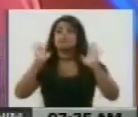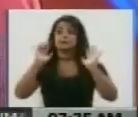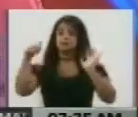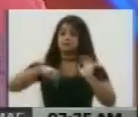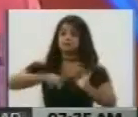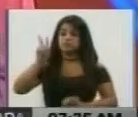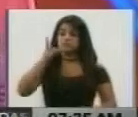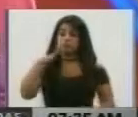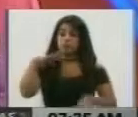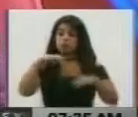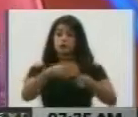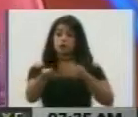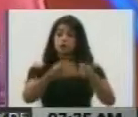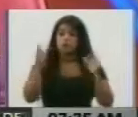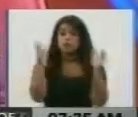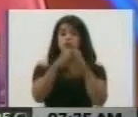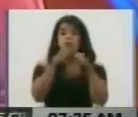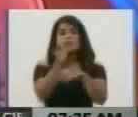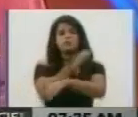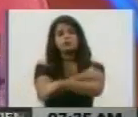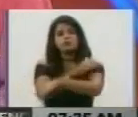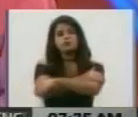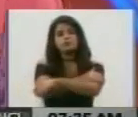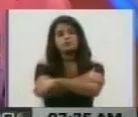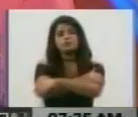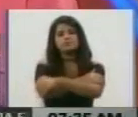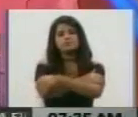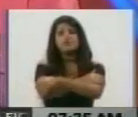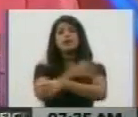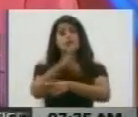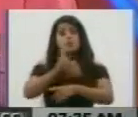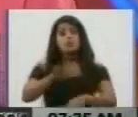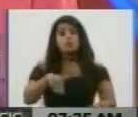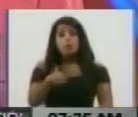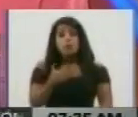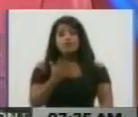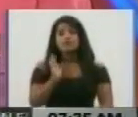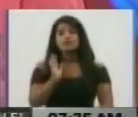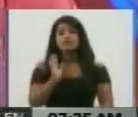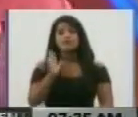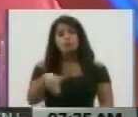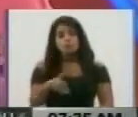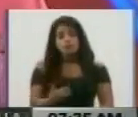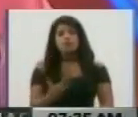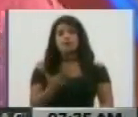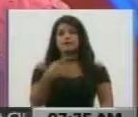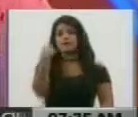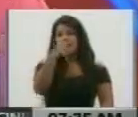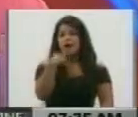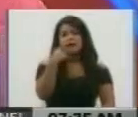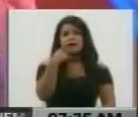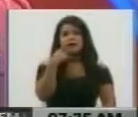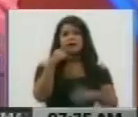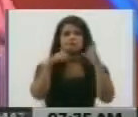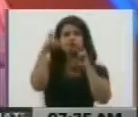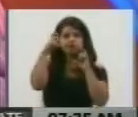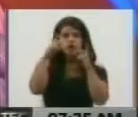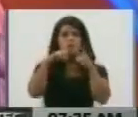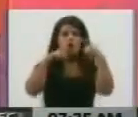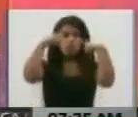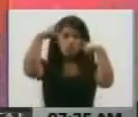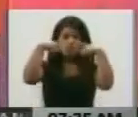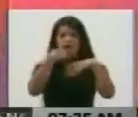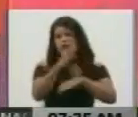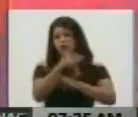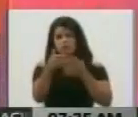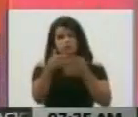a salir con la suya los factores de la derecha conservadora y podrán poner una carita arrugada o una carita con botox, pero al final esas caritas serán olvidadas por la